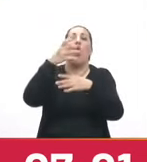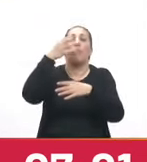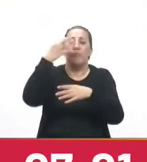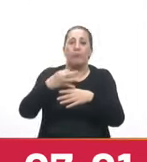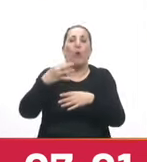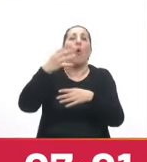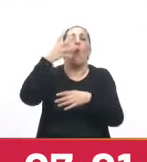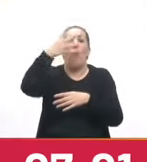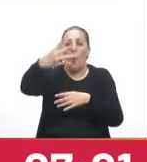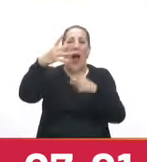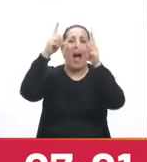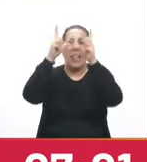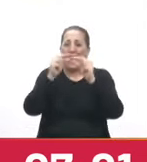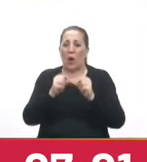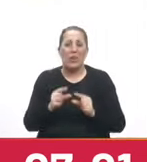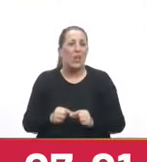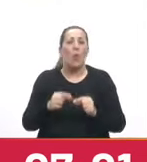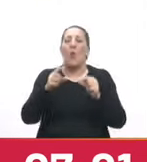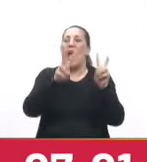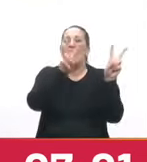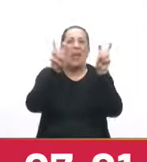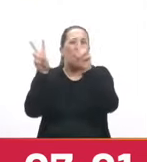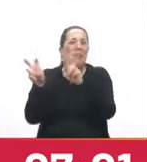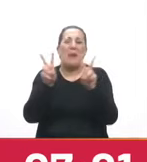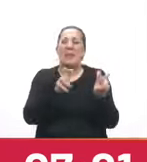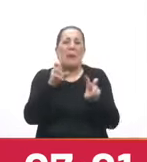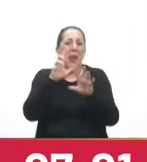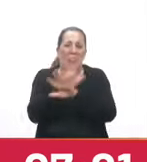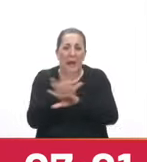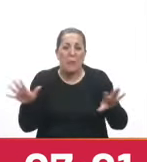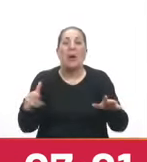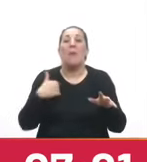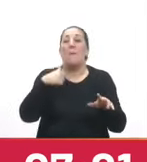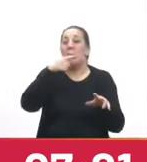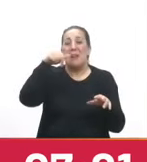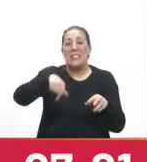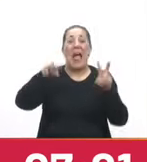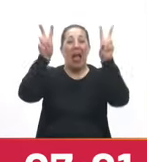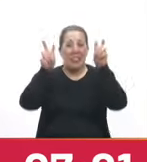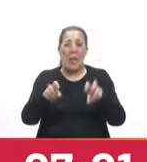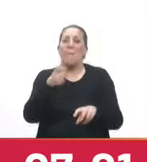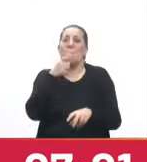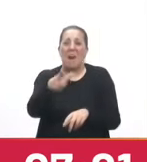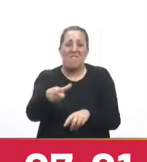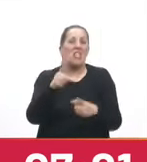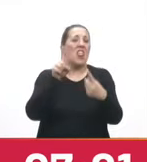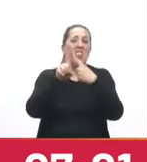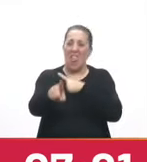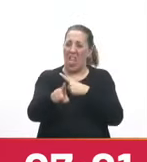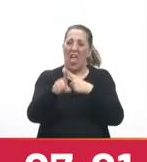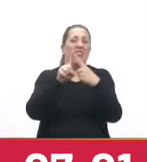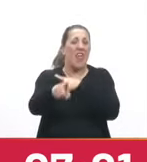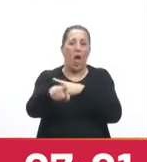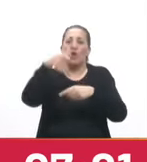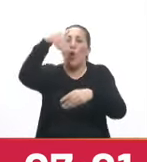algunas derrotas Como por ejemplo que se rechazó los cambios de bienes personales Y sobre todo impuesto a las ganancias que era una de las situaciones que más